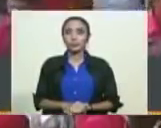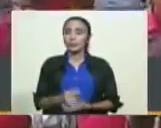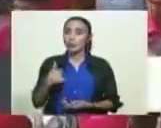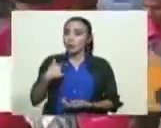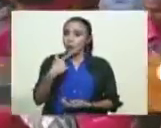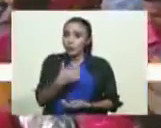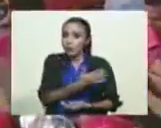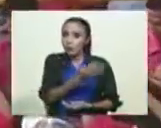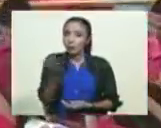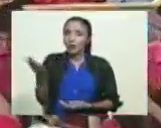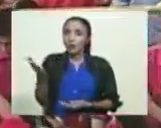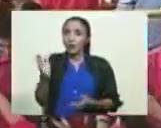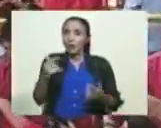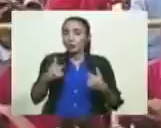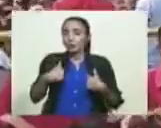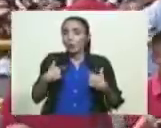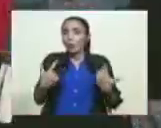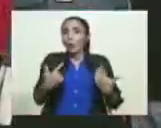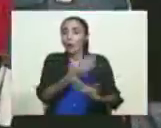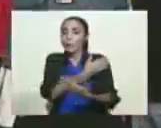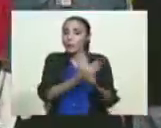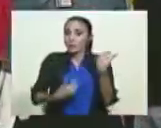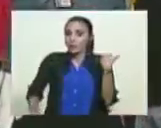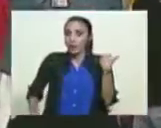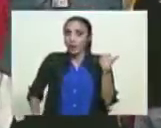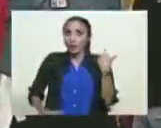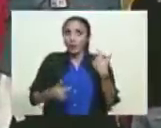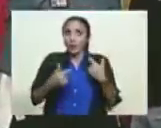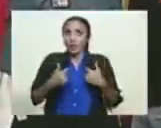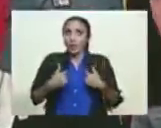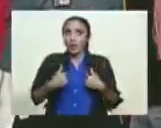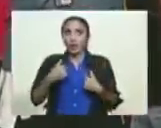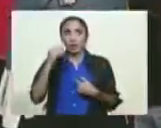un presidente maduro, que me asumo maduro más allá de mi apellido.